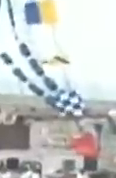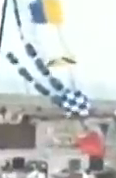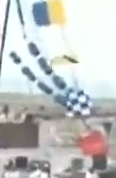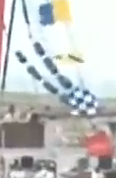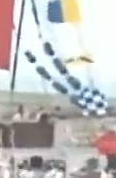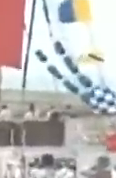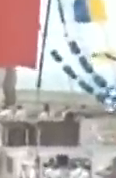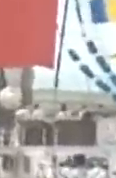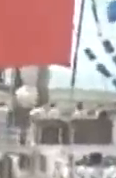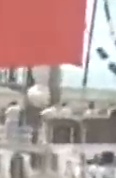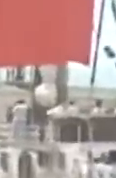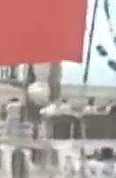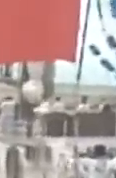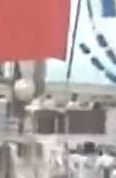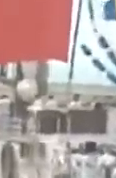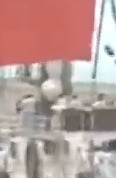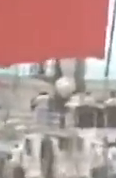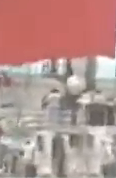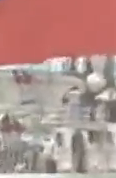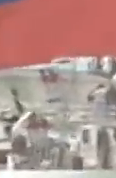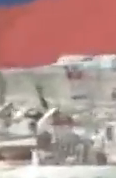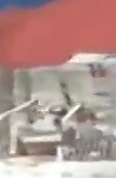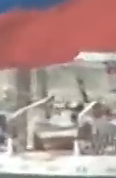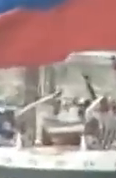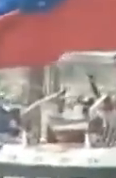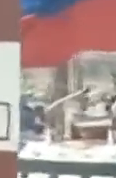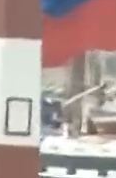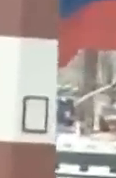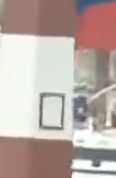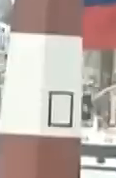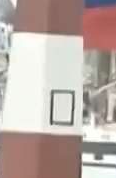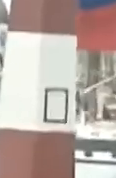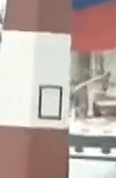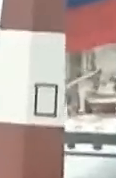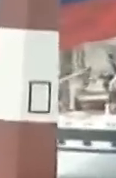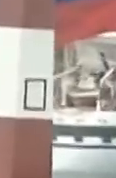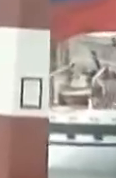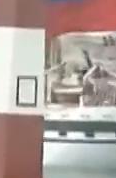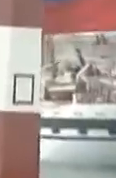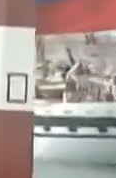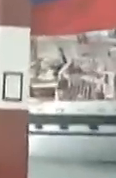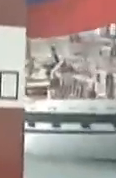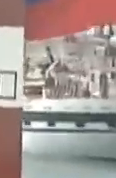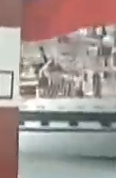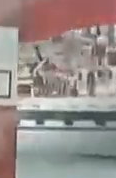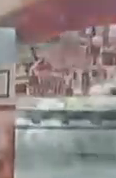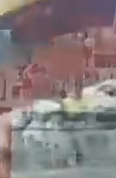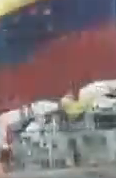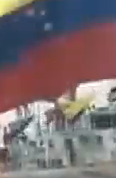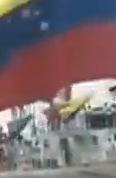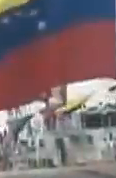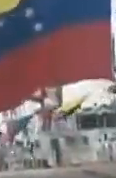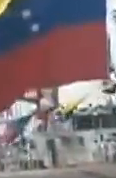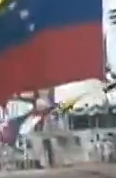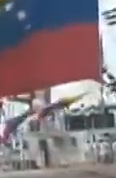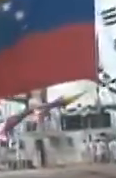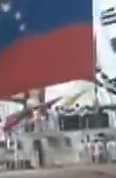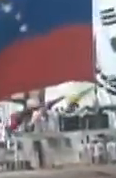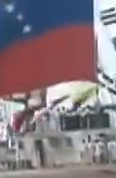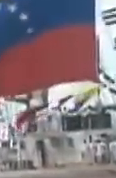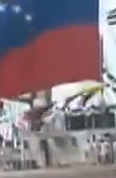de la pandemia por COVID-19 para llevar un mensaje de paz y de respeto, por lo que se ha planificado su parada en